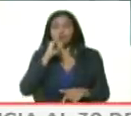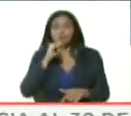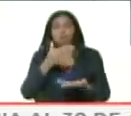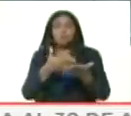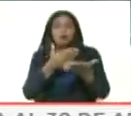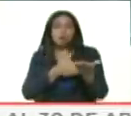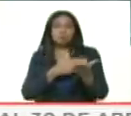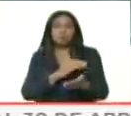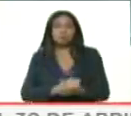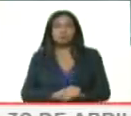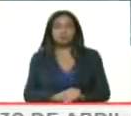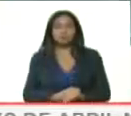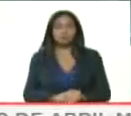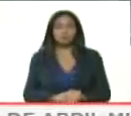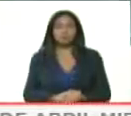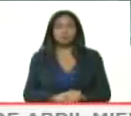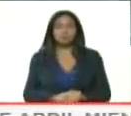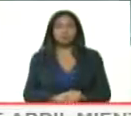informado,